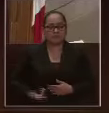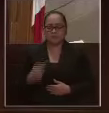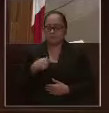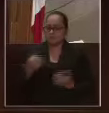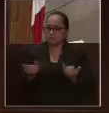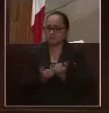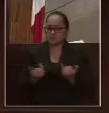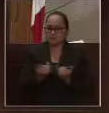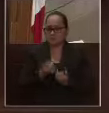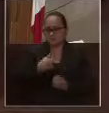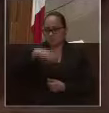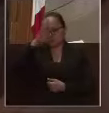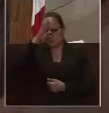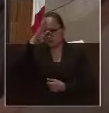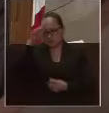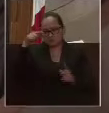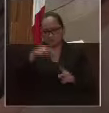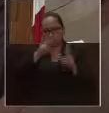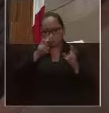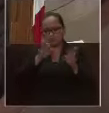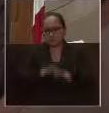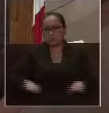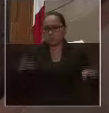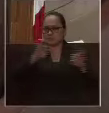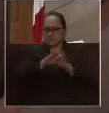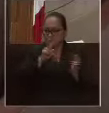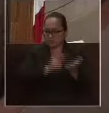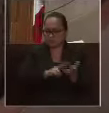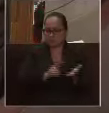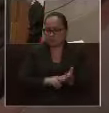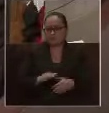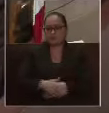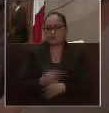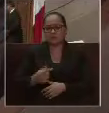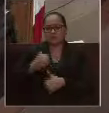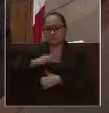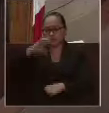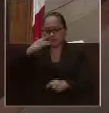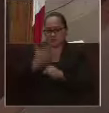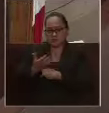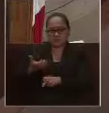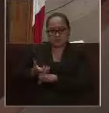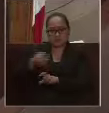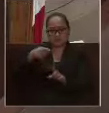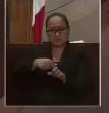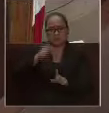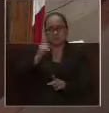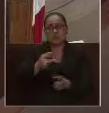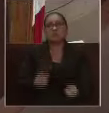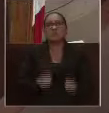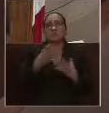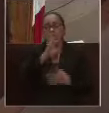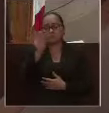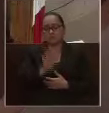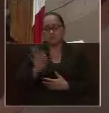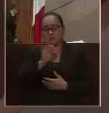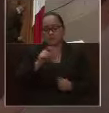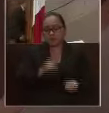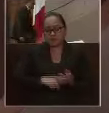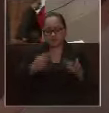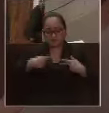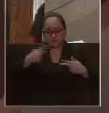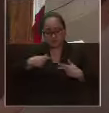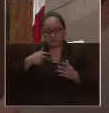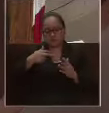Yo también pienso que este es un asunto bastante relevante. Me parece que el que la autoridad local haya tomado en cuenta el porcentaje de 40% como